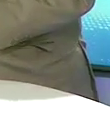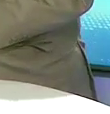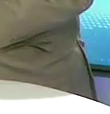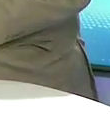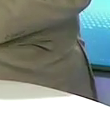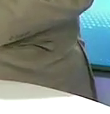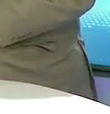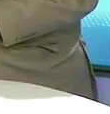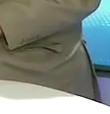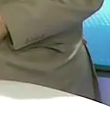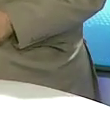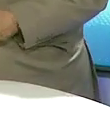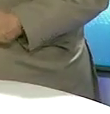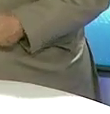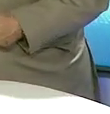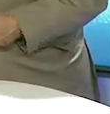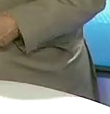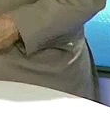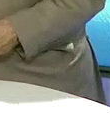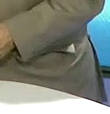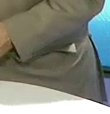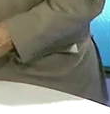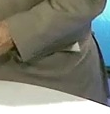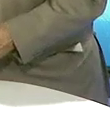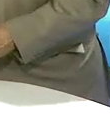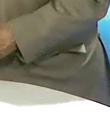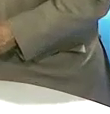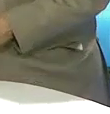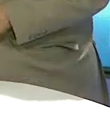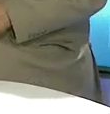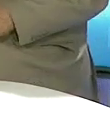algún hueso más frío abierta mientras bien